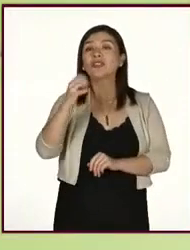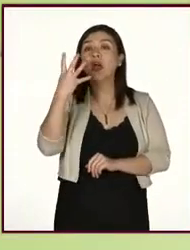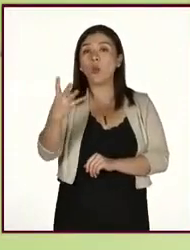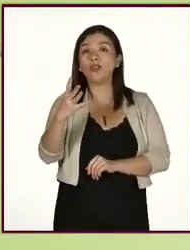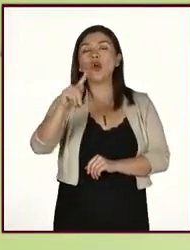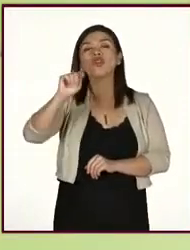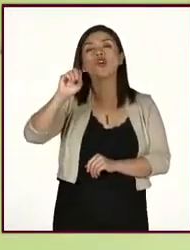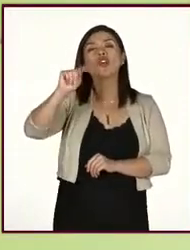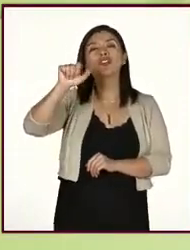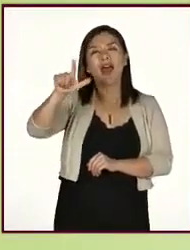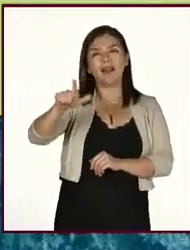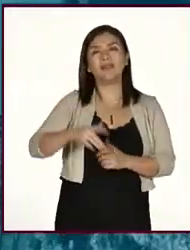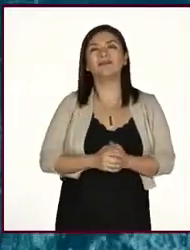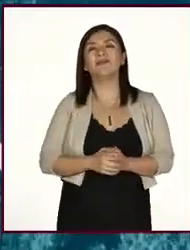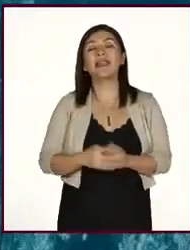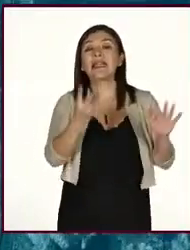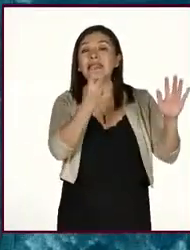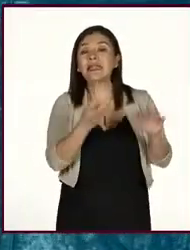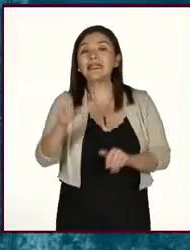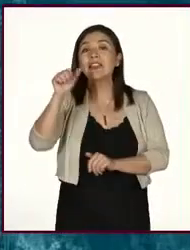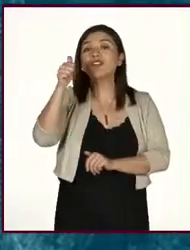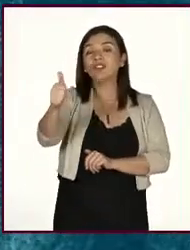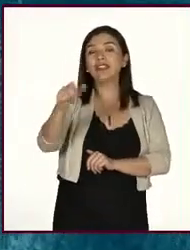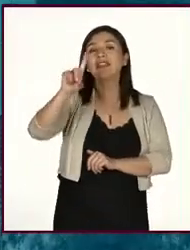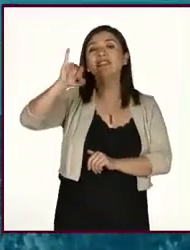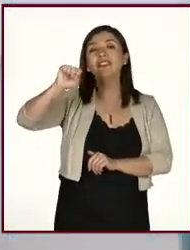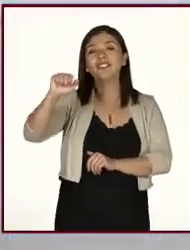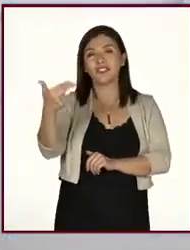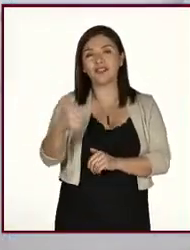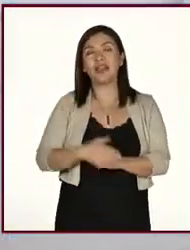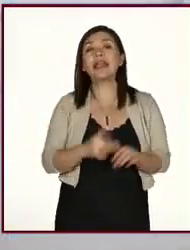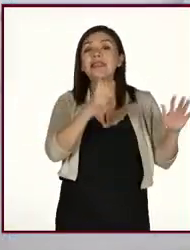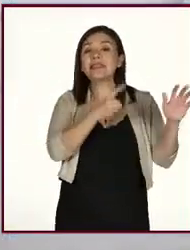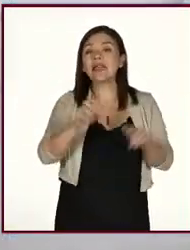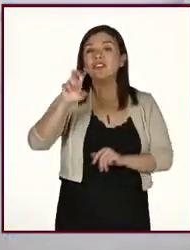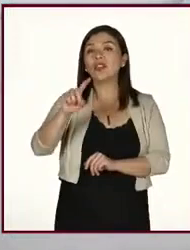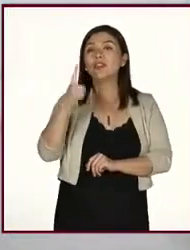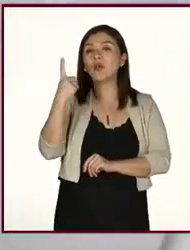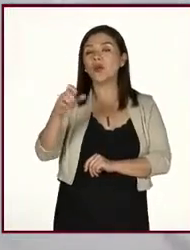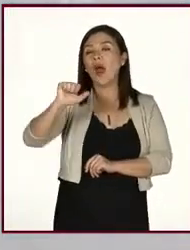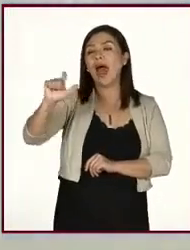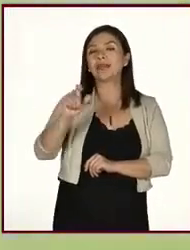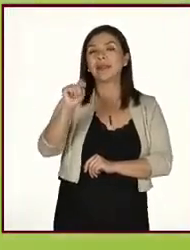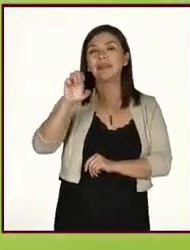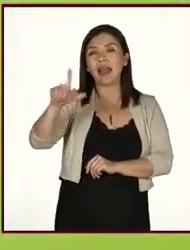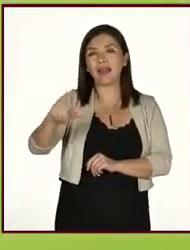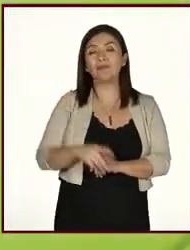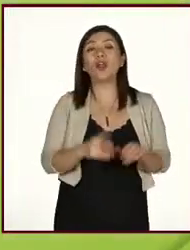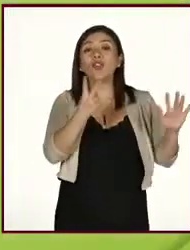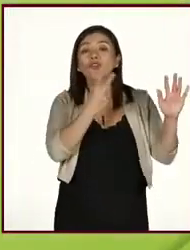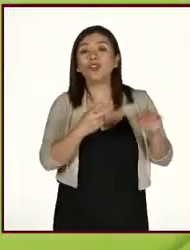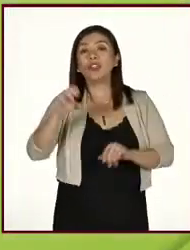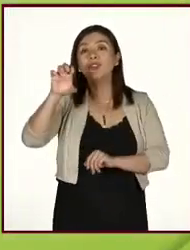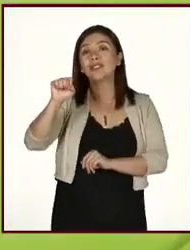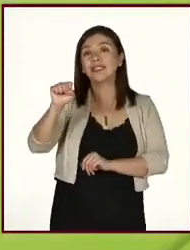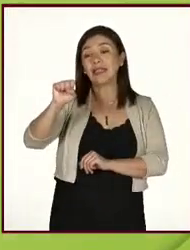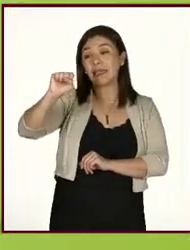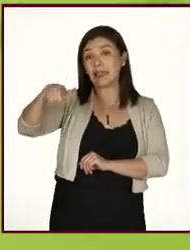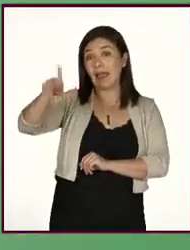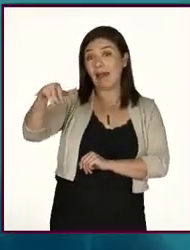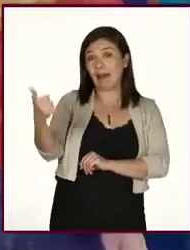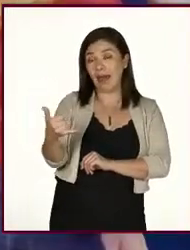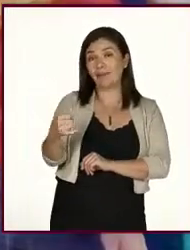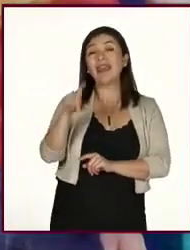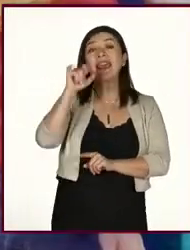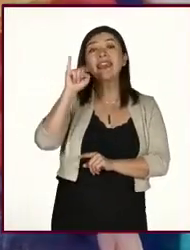164 de Total Play, 306 de Dish, 131 de Axtel, 260 de Sky y